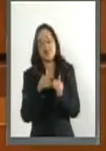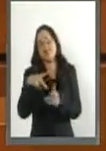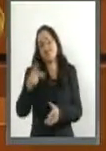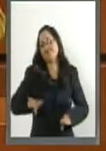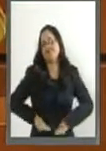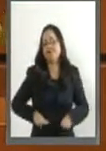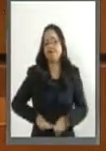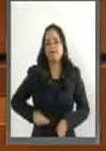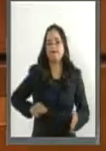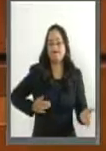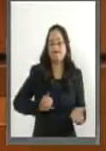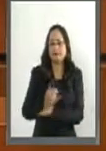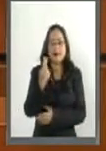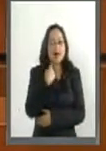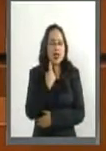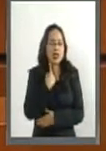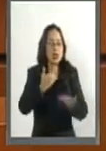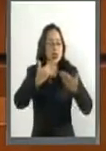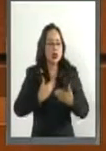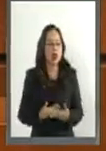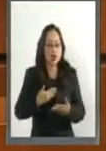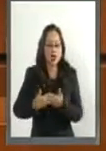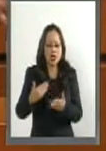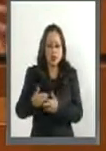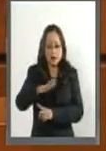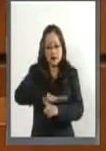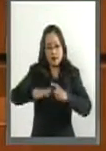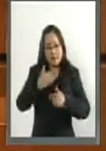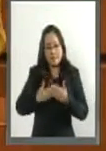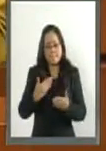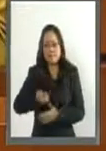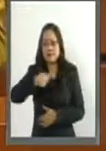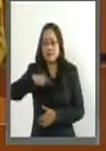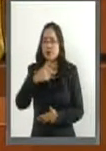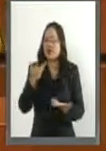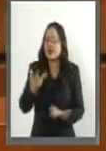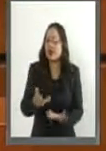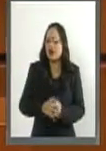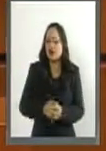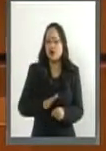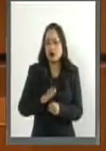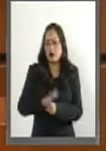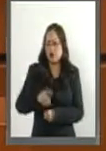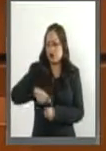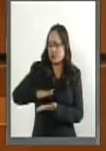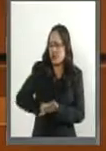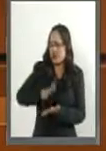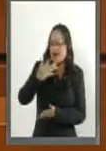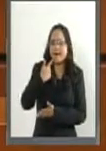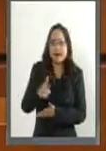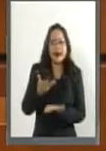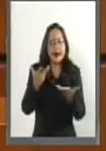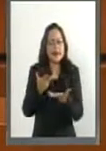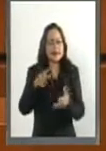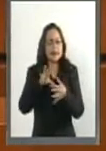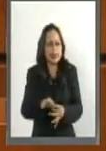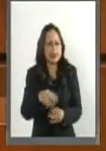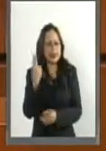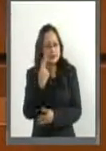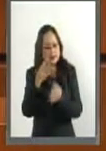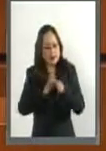esta realidad que tenemos hoy en día y que no quieren escuchar la mayoría, se necesitan los